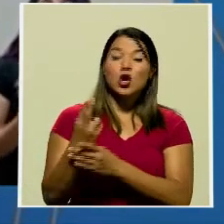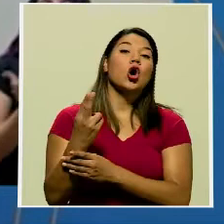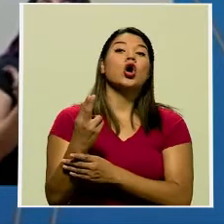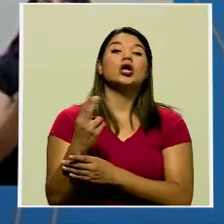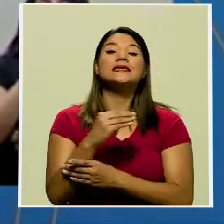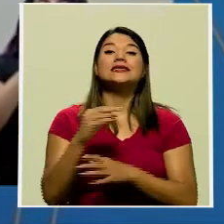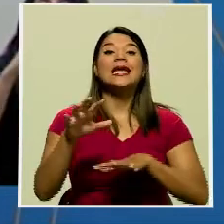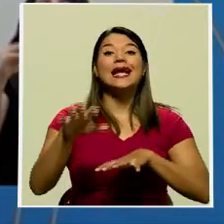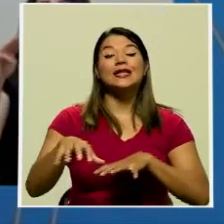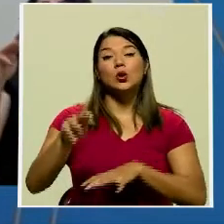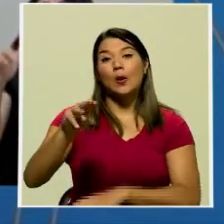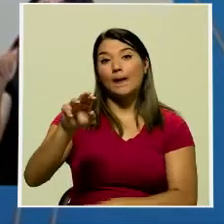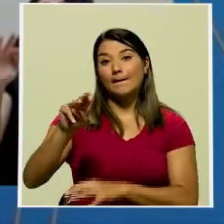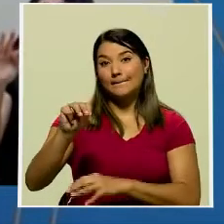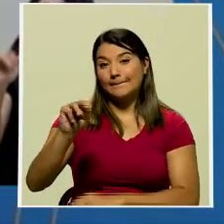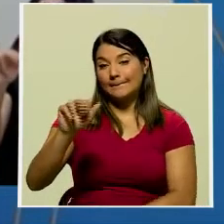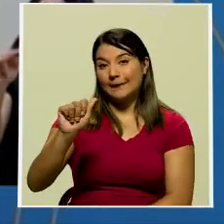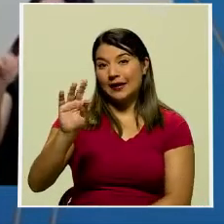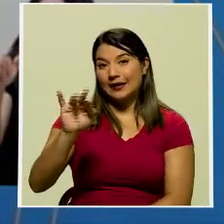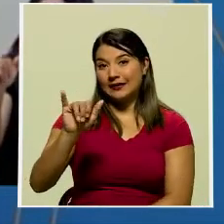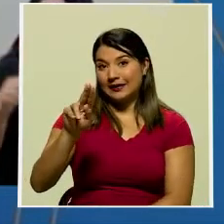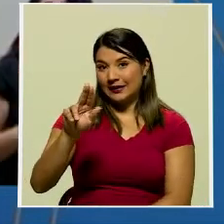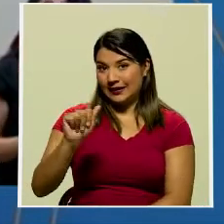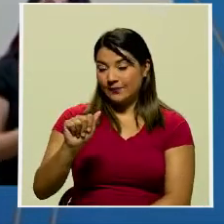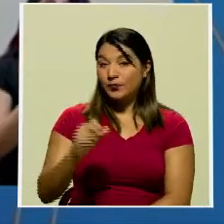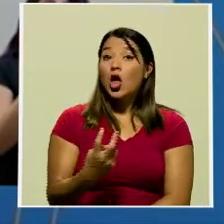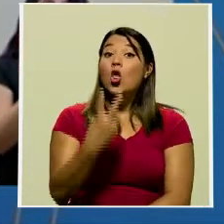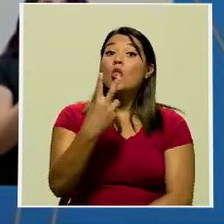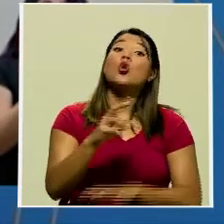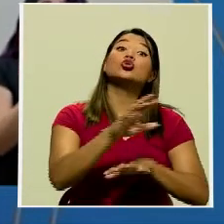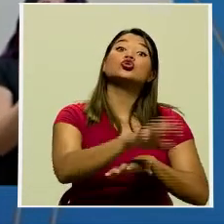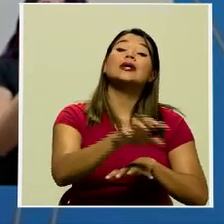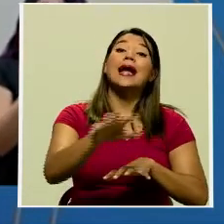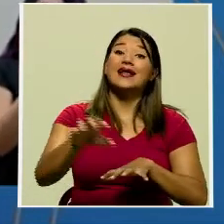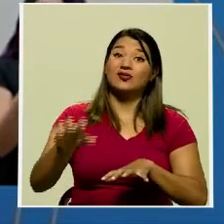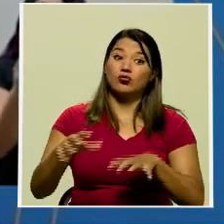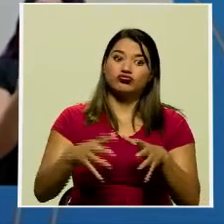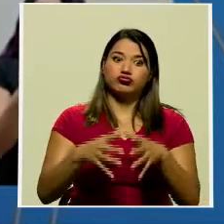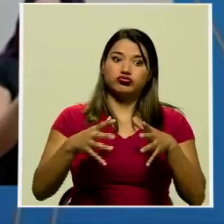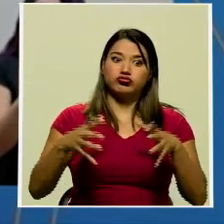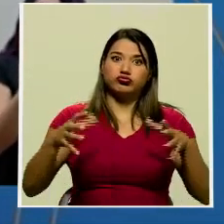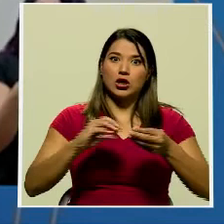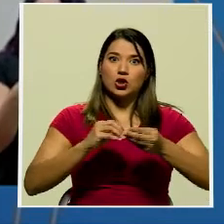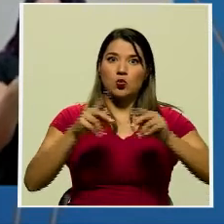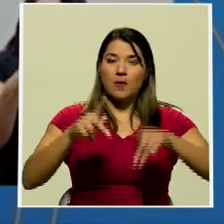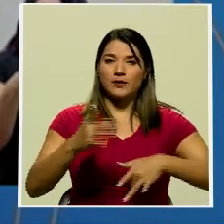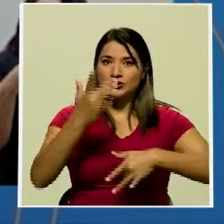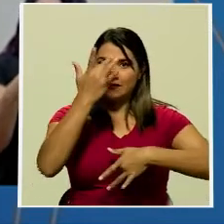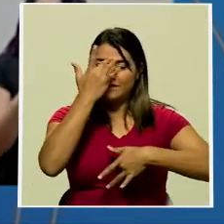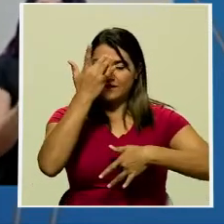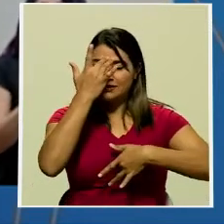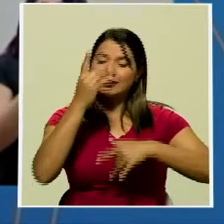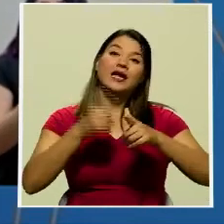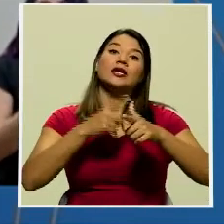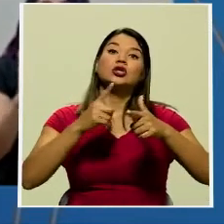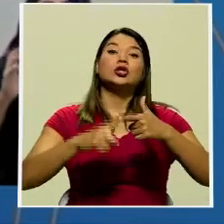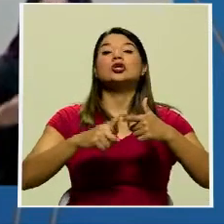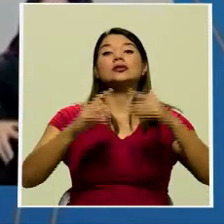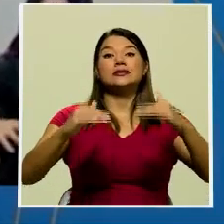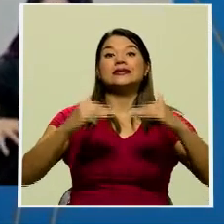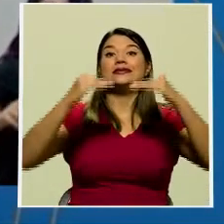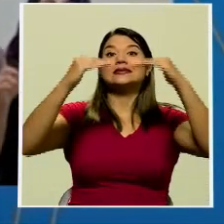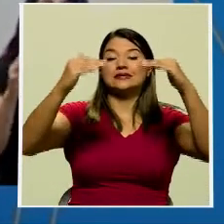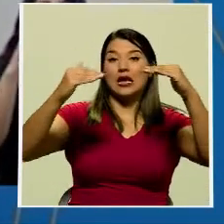el cantón de Matina. 2 cantones están aumentando el nivel de alerta naranja. Uno es el